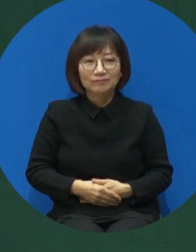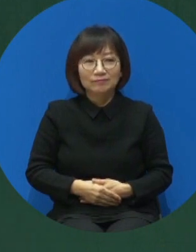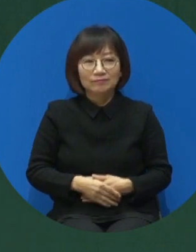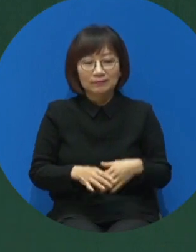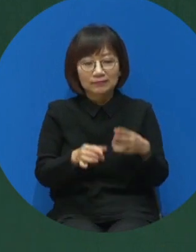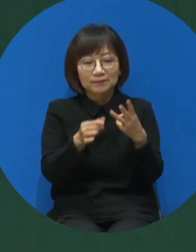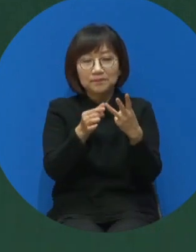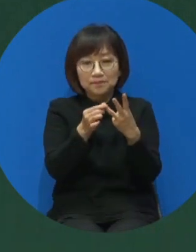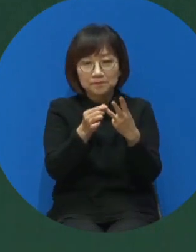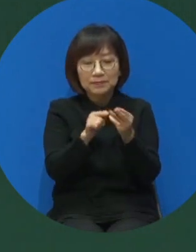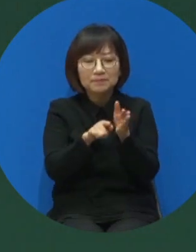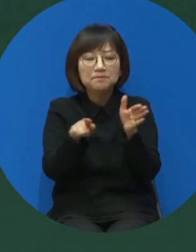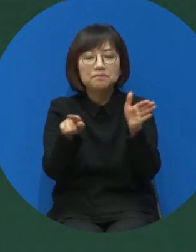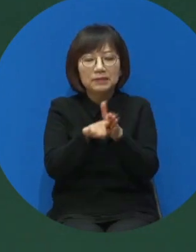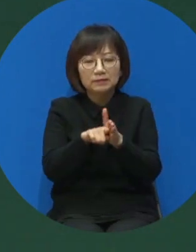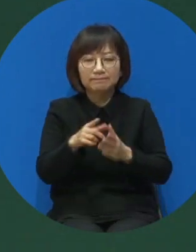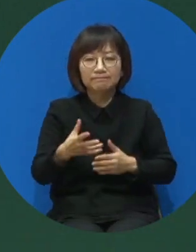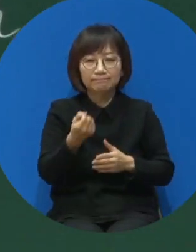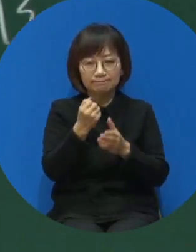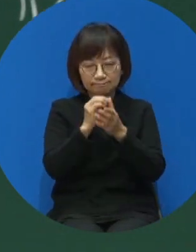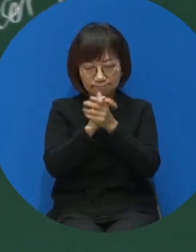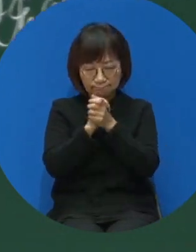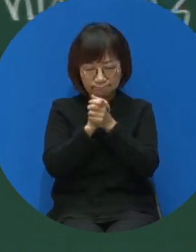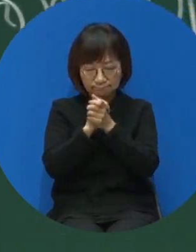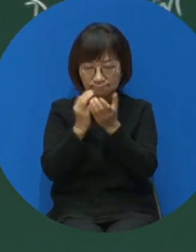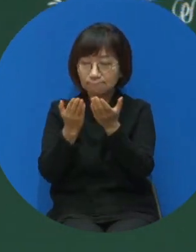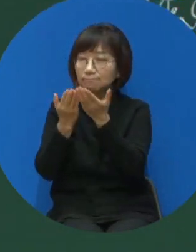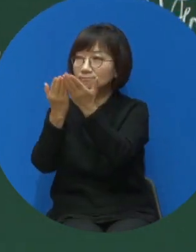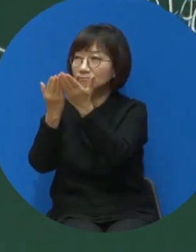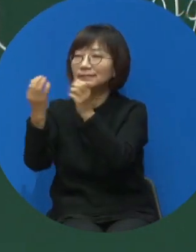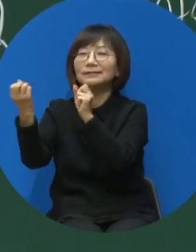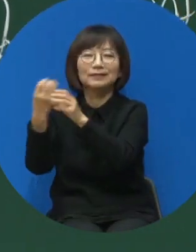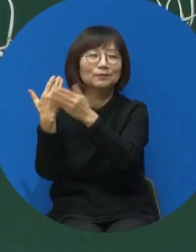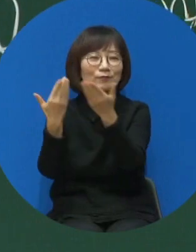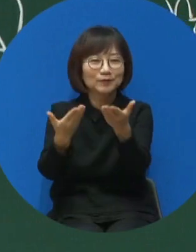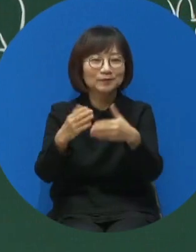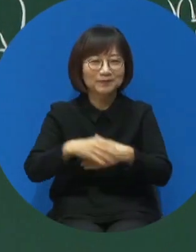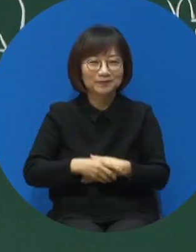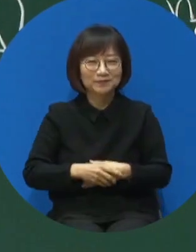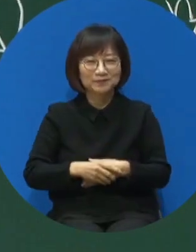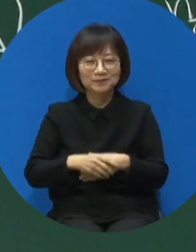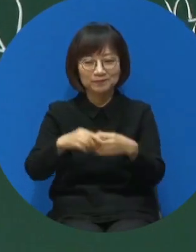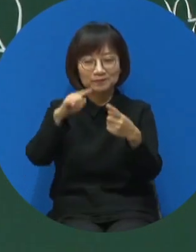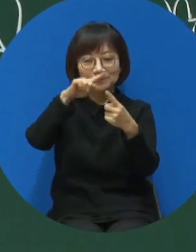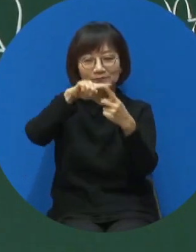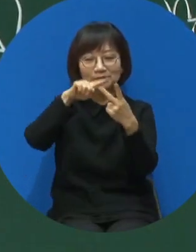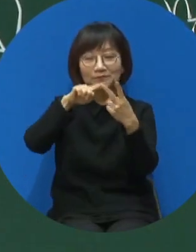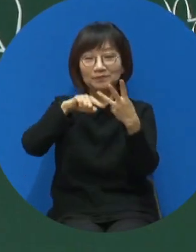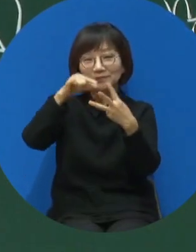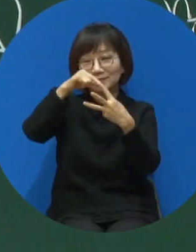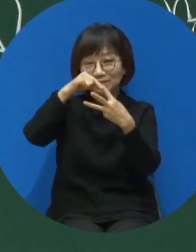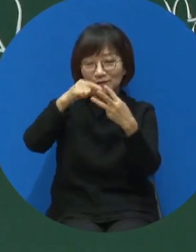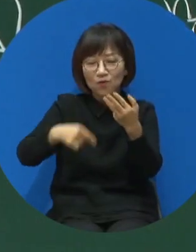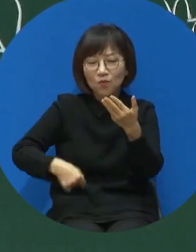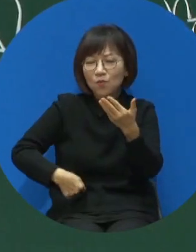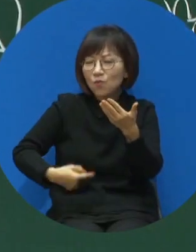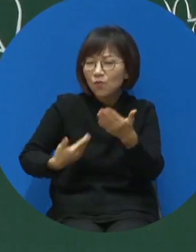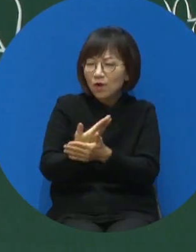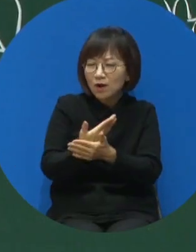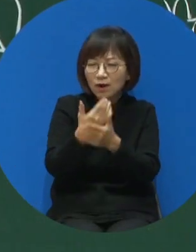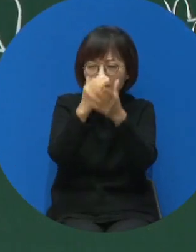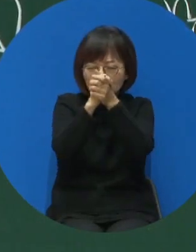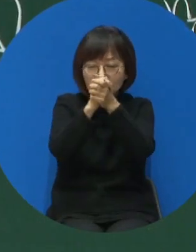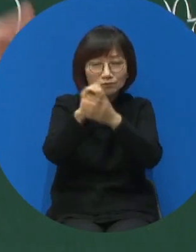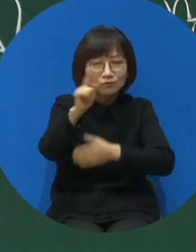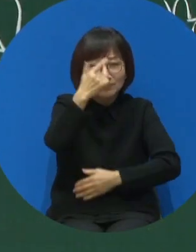vídeo mellizo y luego es la oración con fe de youtube y acá hay tres puntos aquí cuál es la oración en el